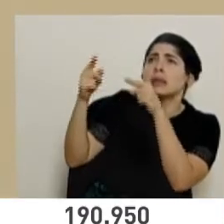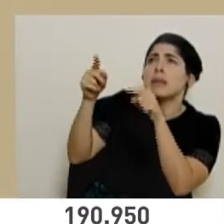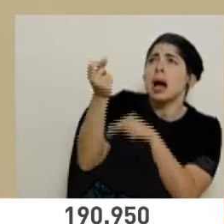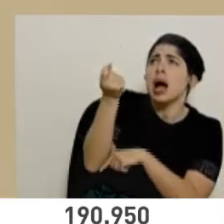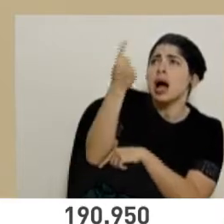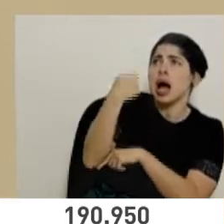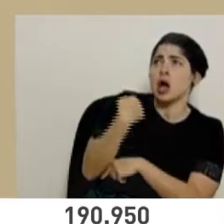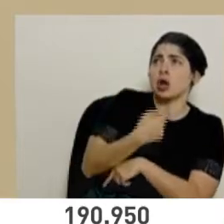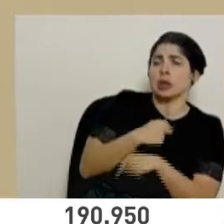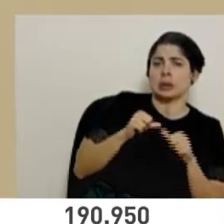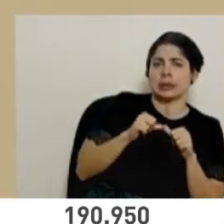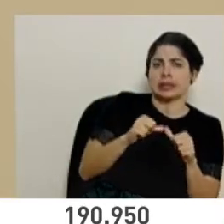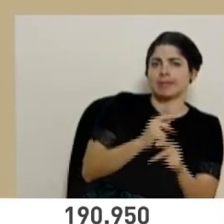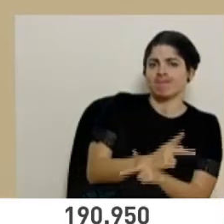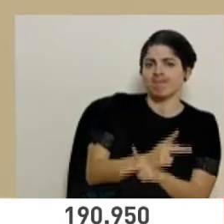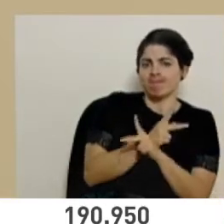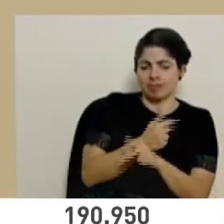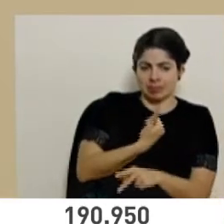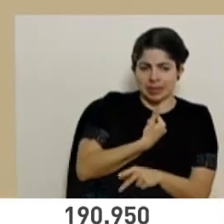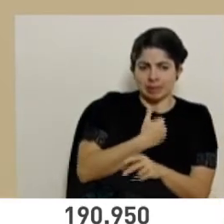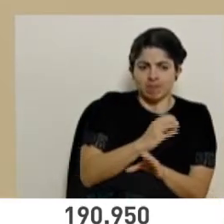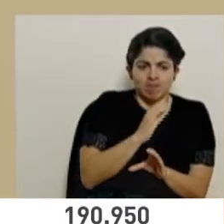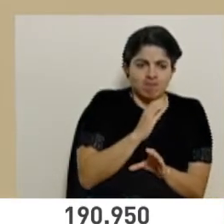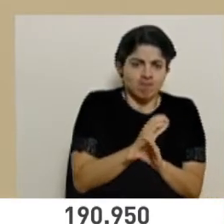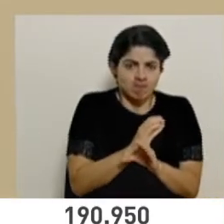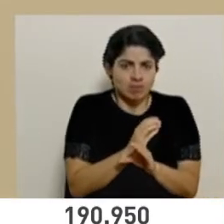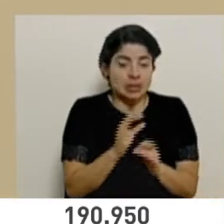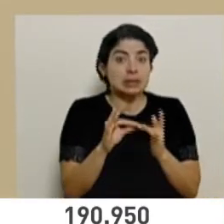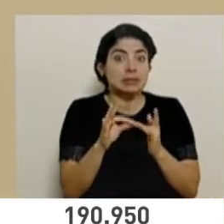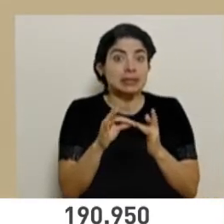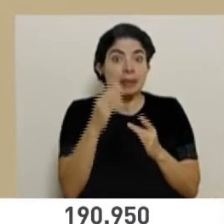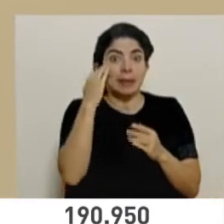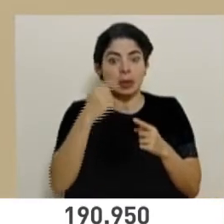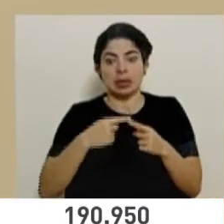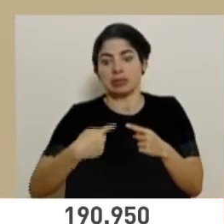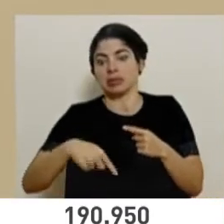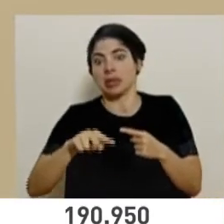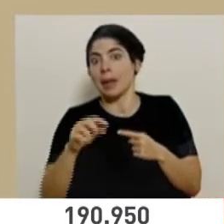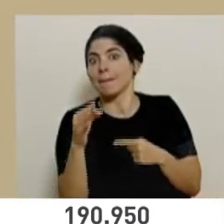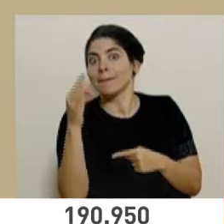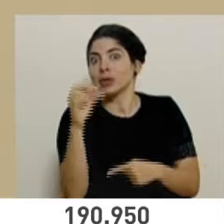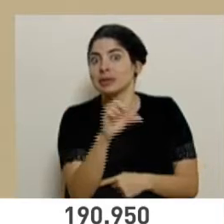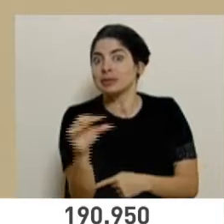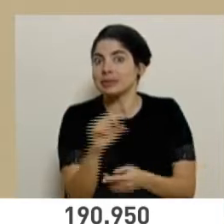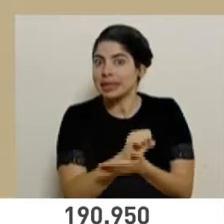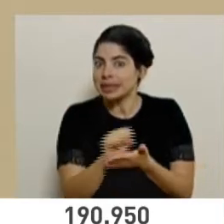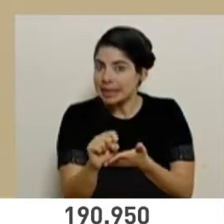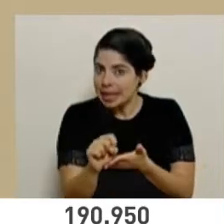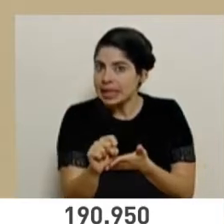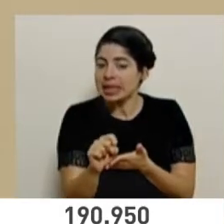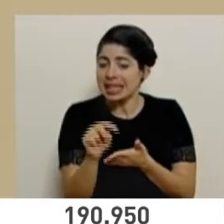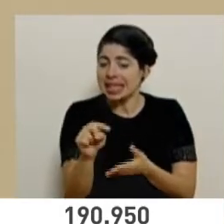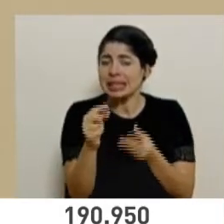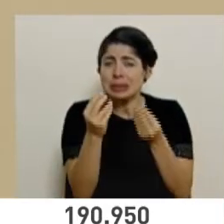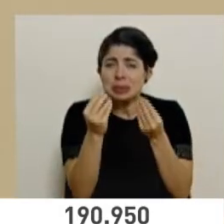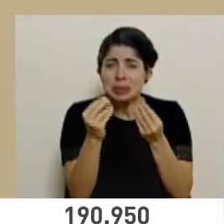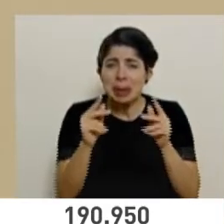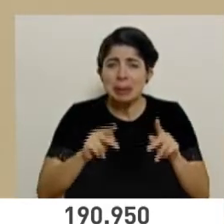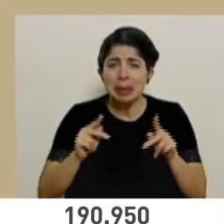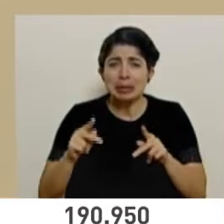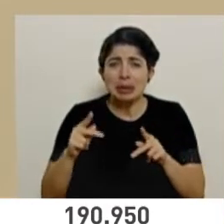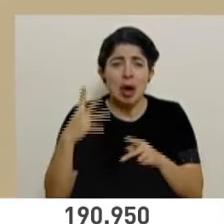protegiéndonos nosotros, que sigamos cuidándonos, sobre todo de cara a la próxima Semana Santa, donde muchas personas